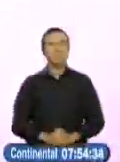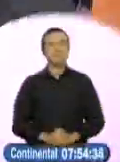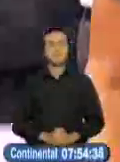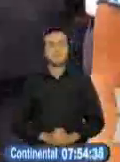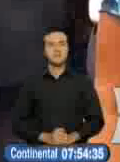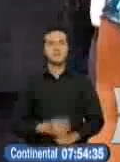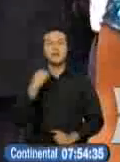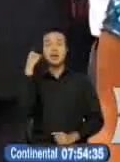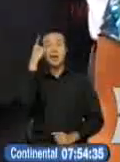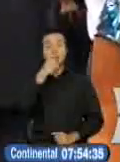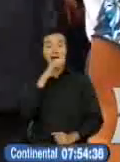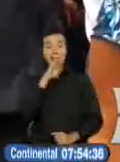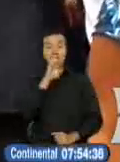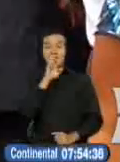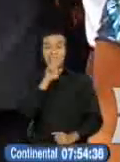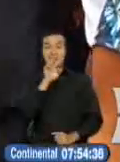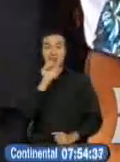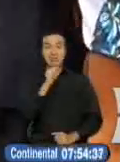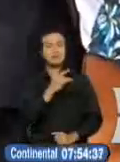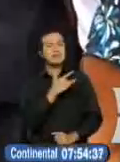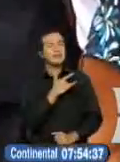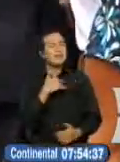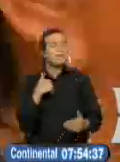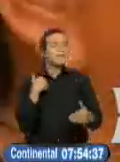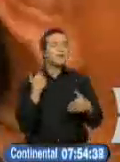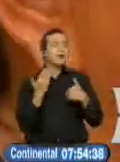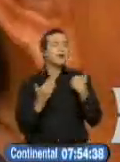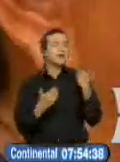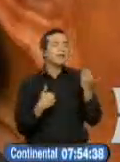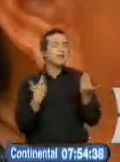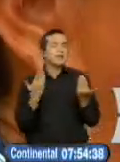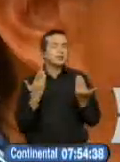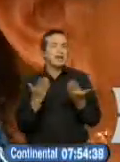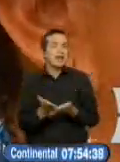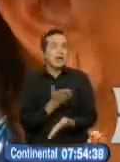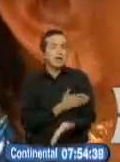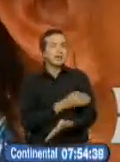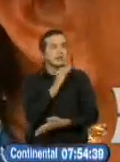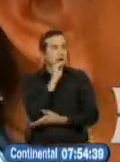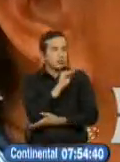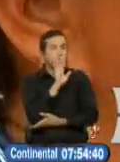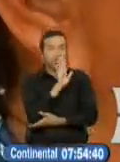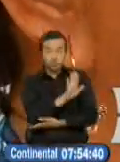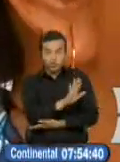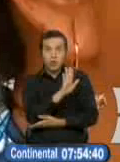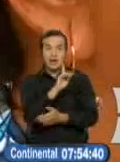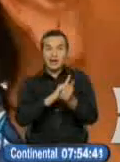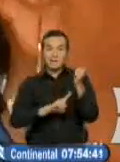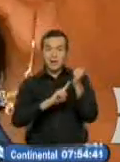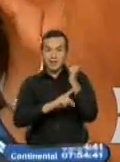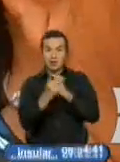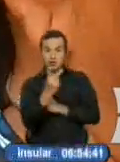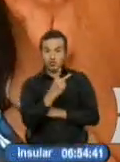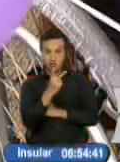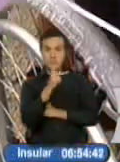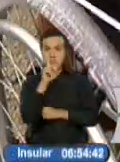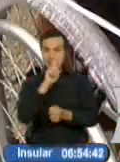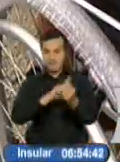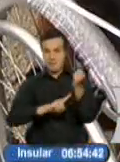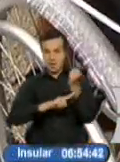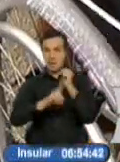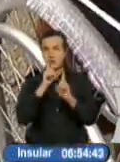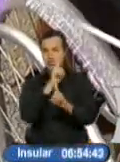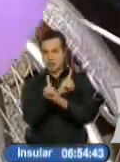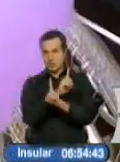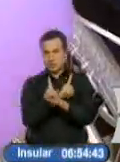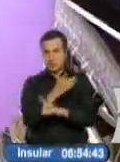En el rostro de Teresa Mosquera se percibe felicidad. Hace pocos días recibió la noticia de que ella y su hermana Cecibel, quien tiene discapacidad